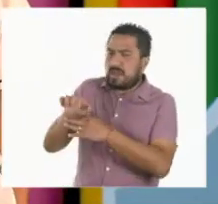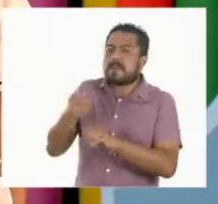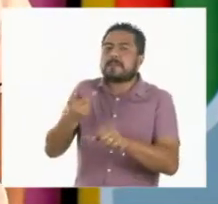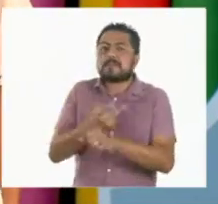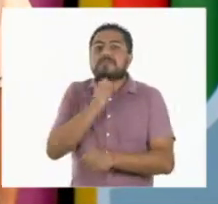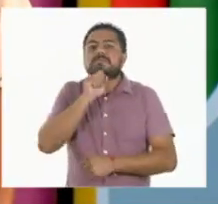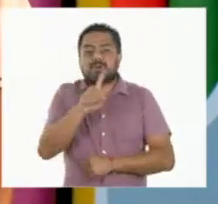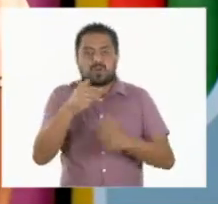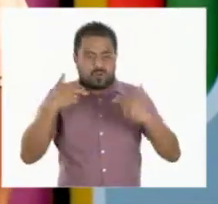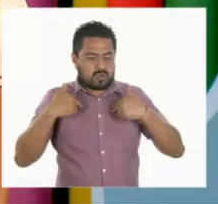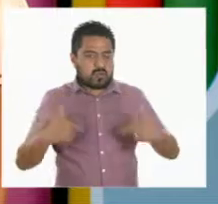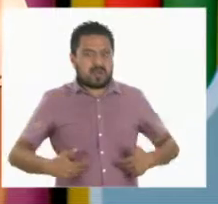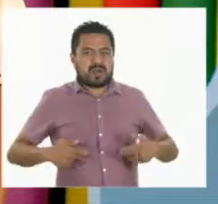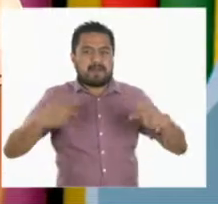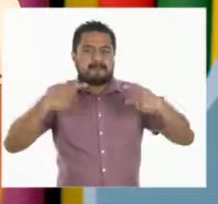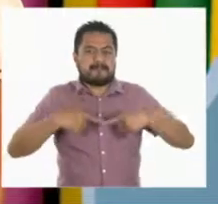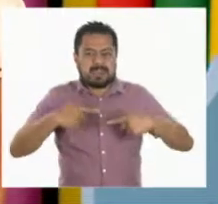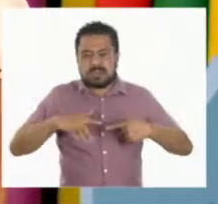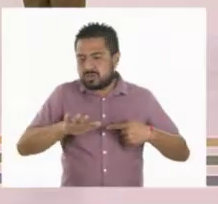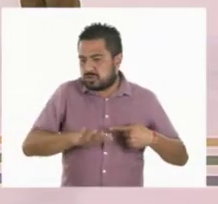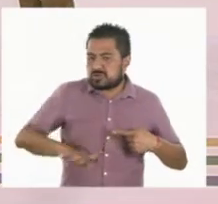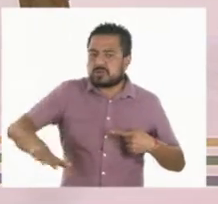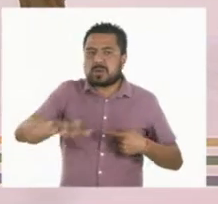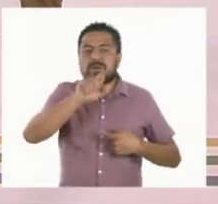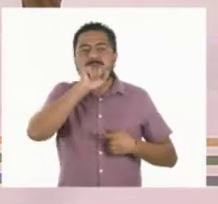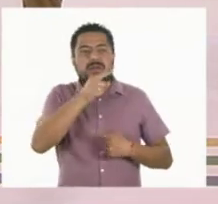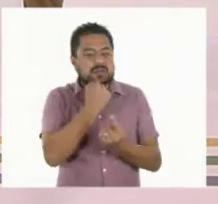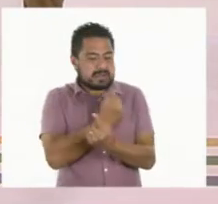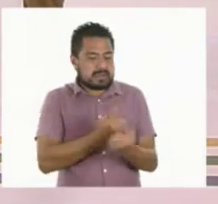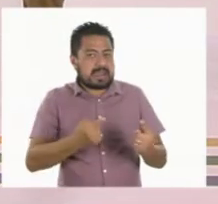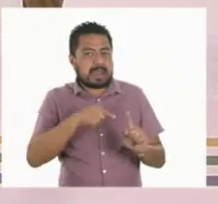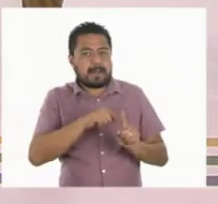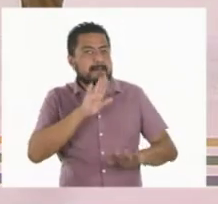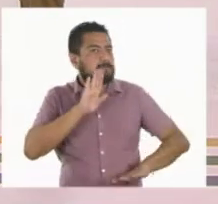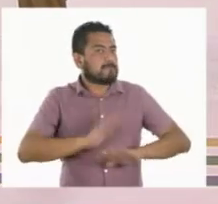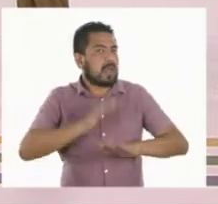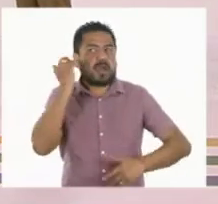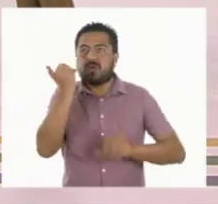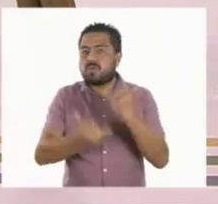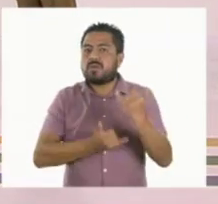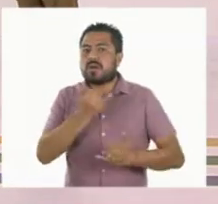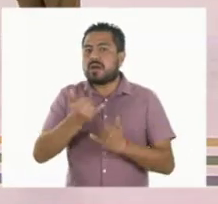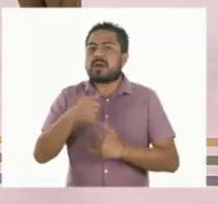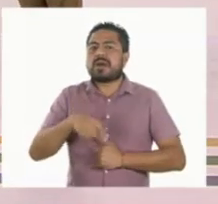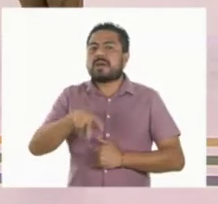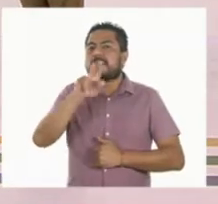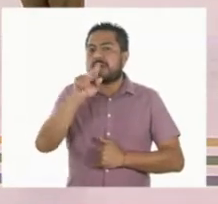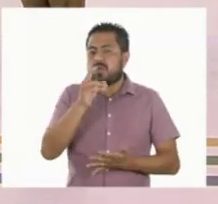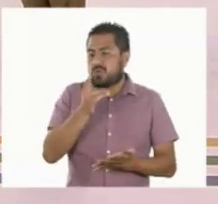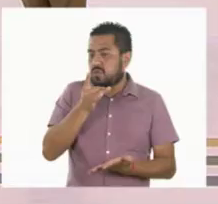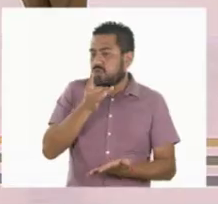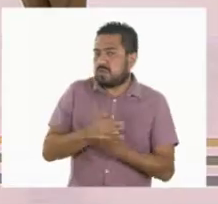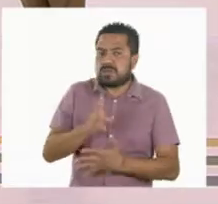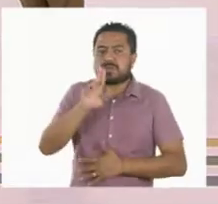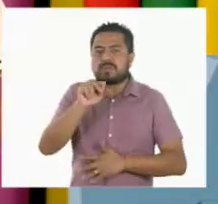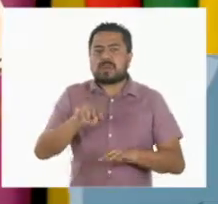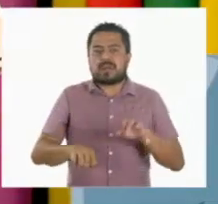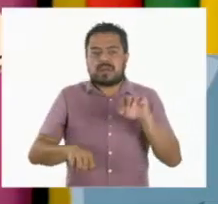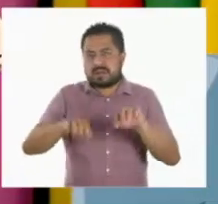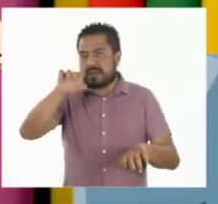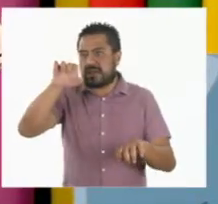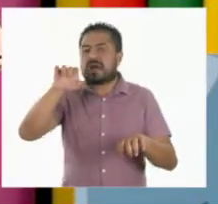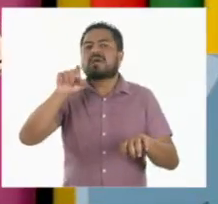pasa con nosotros, los humanos. Los niños son los que más juegan, pero no son los únicos. Los grandes